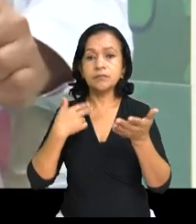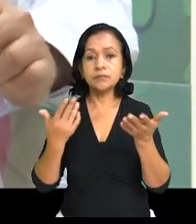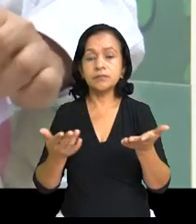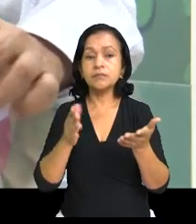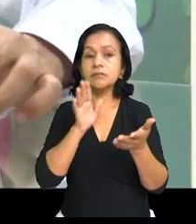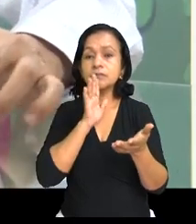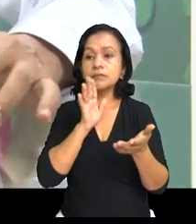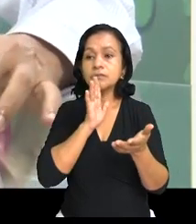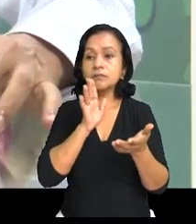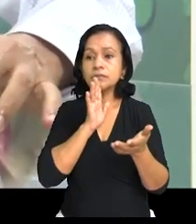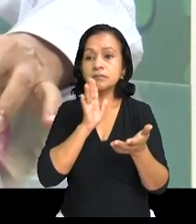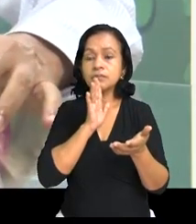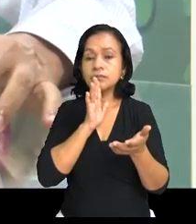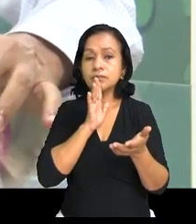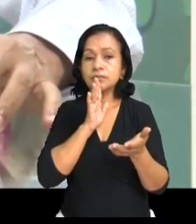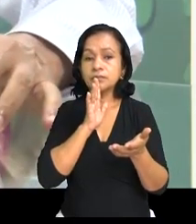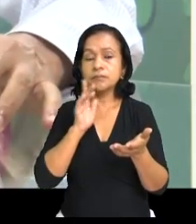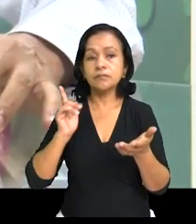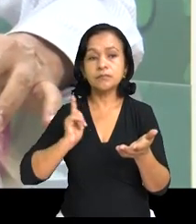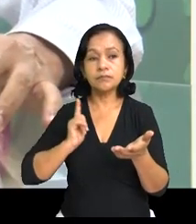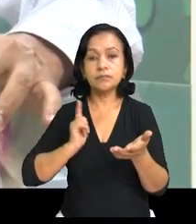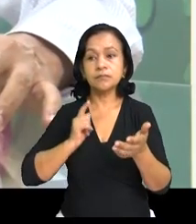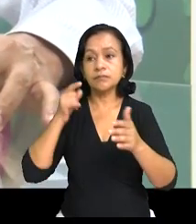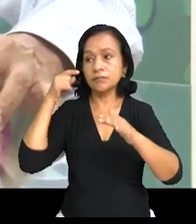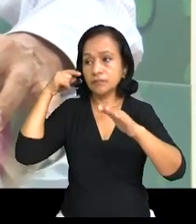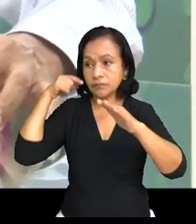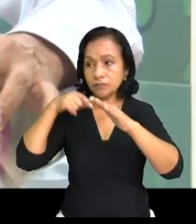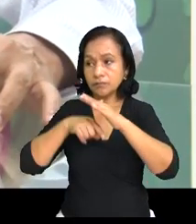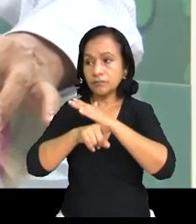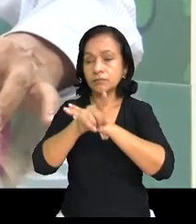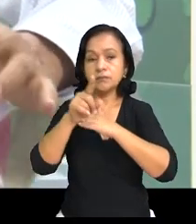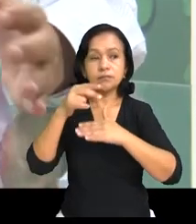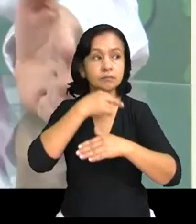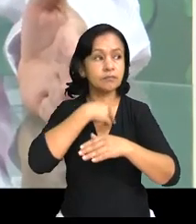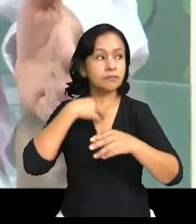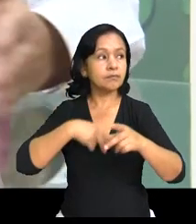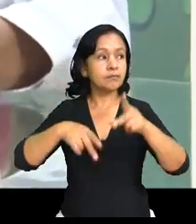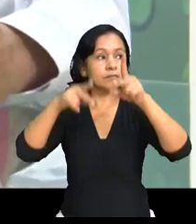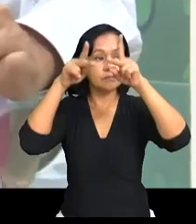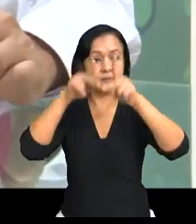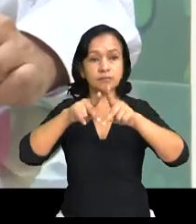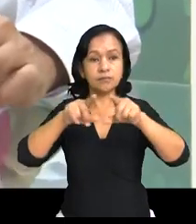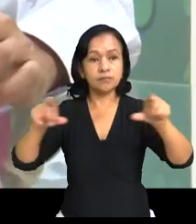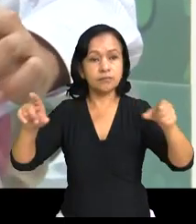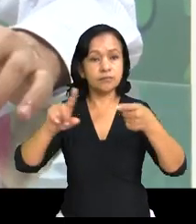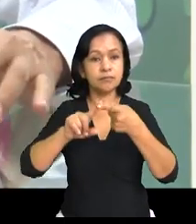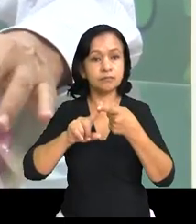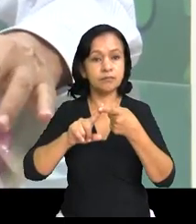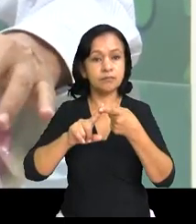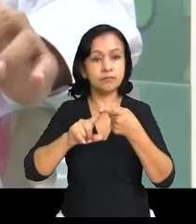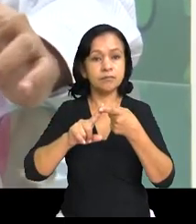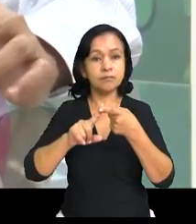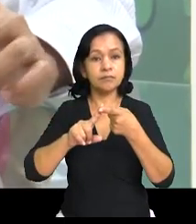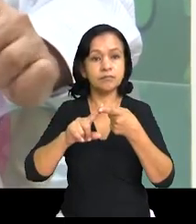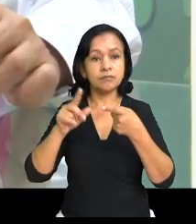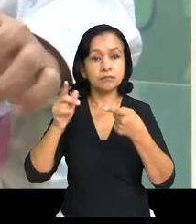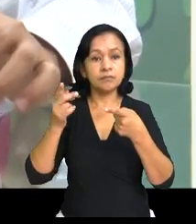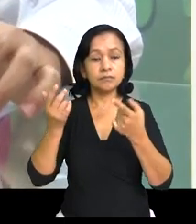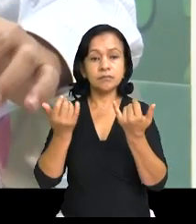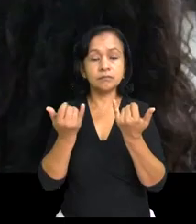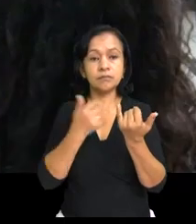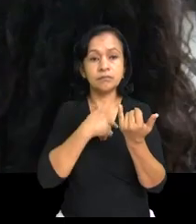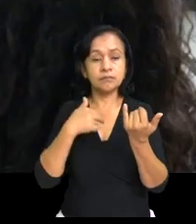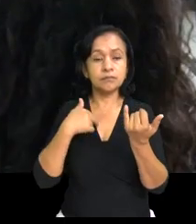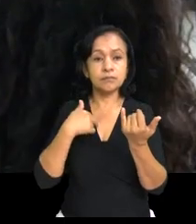habló y tenemos como meta la construcción del Plan Nacional de Recursos Hídricos que desde el 2017 se ha